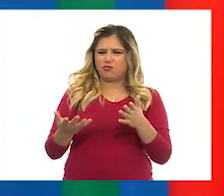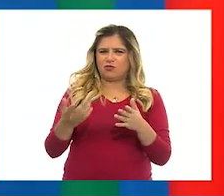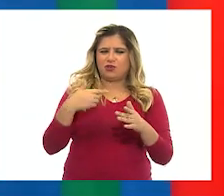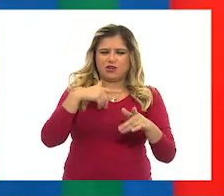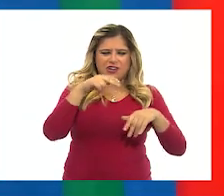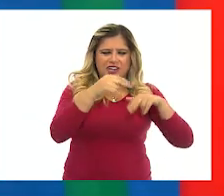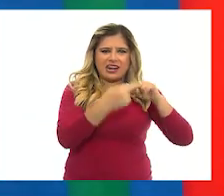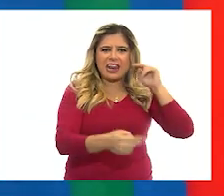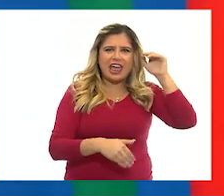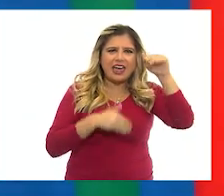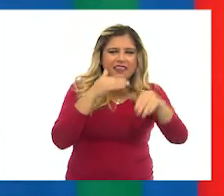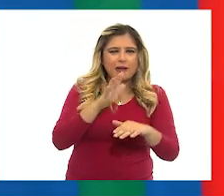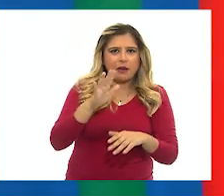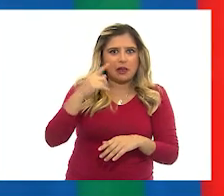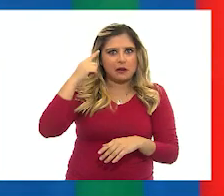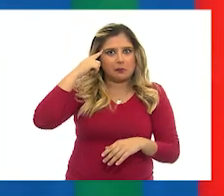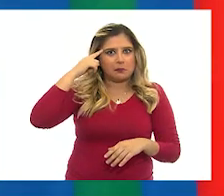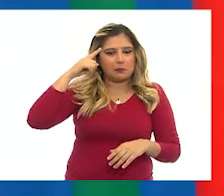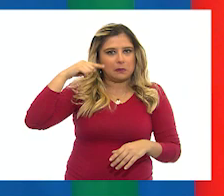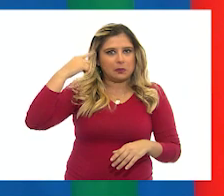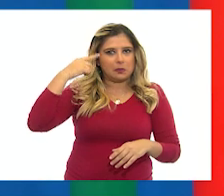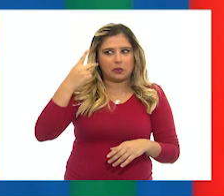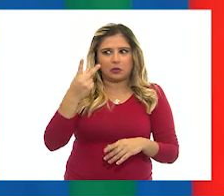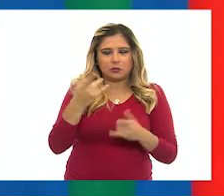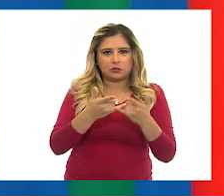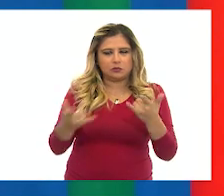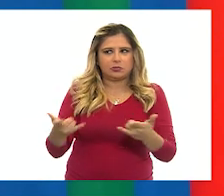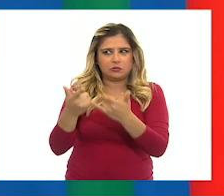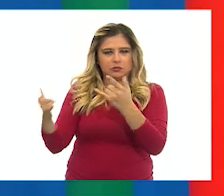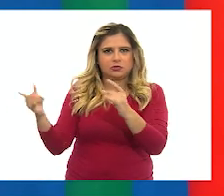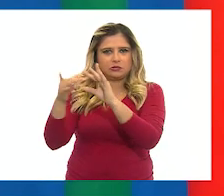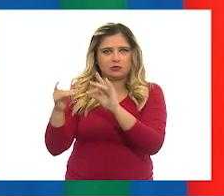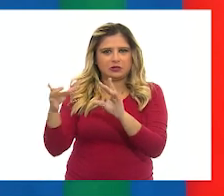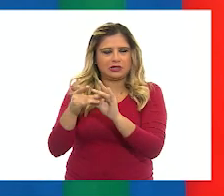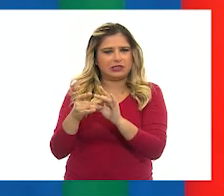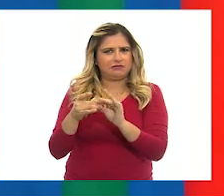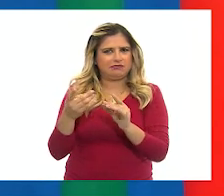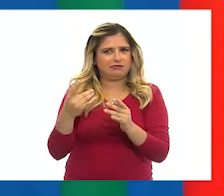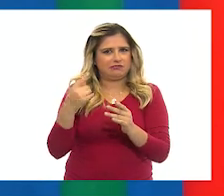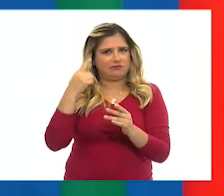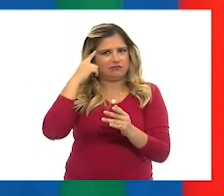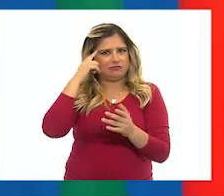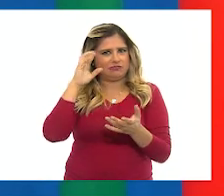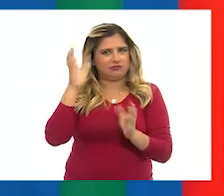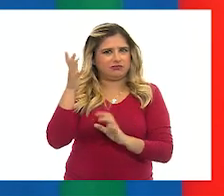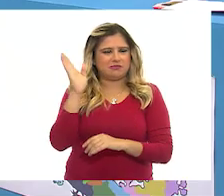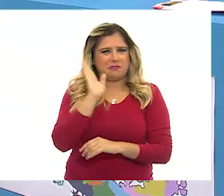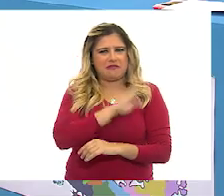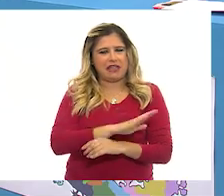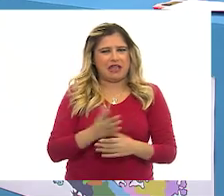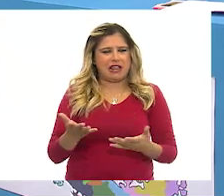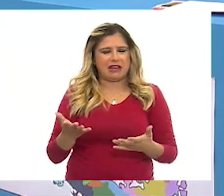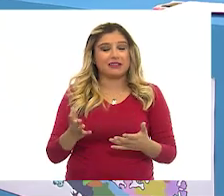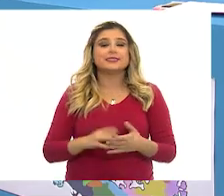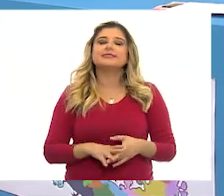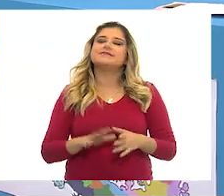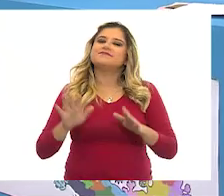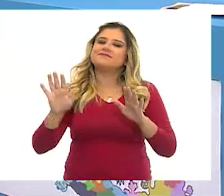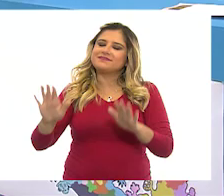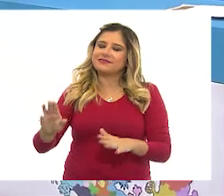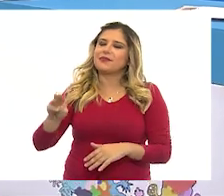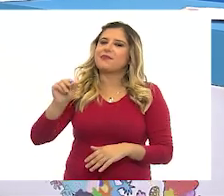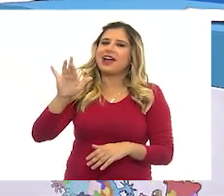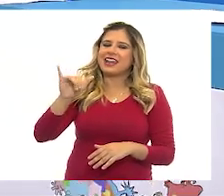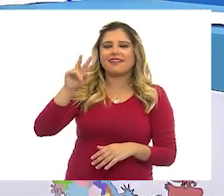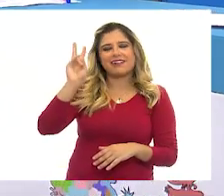estaba un poco chalado, los de estos dos cuentos se llevan el primer premio. Es cierto, María. Son un poco peculiares.